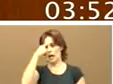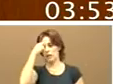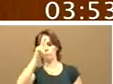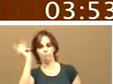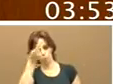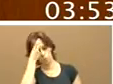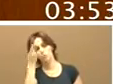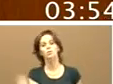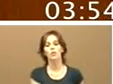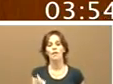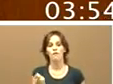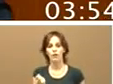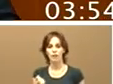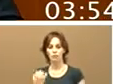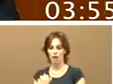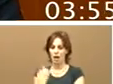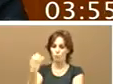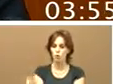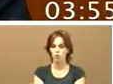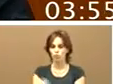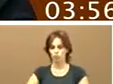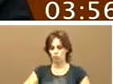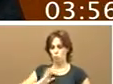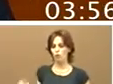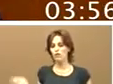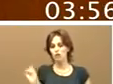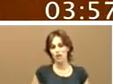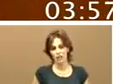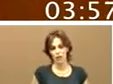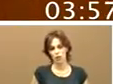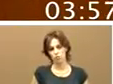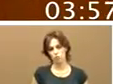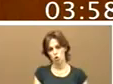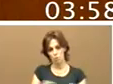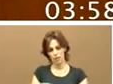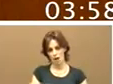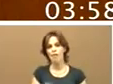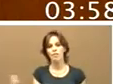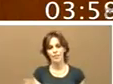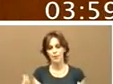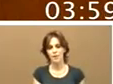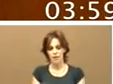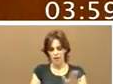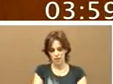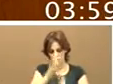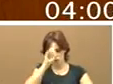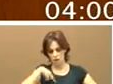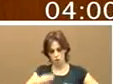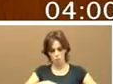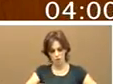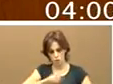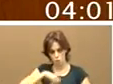que dar el paso definitivo a la profesionalización del pequeño comercio señor diputado gestionar nuestro comercio